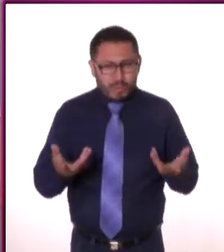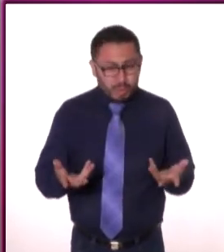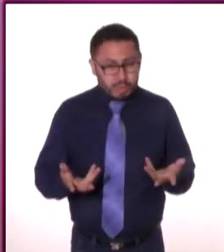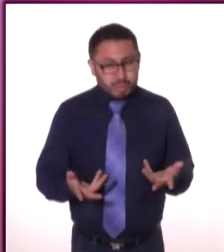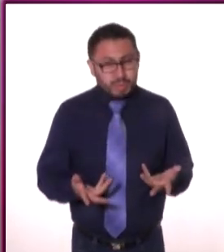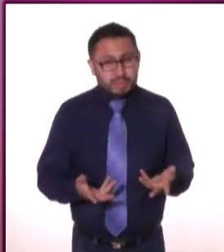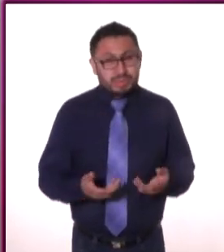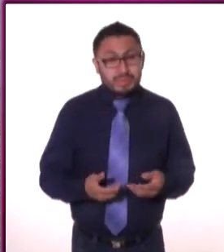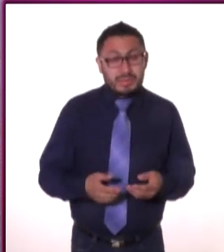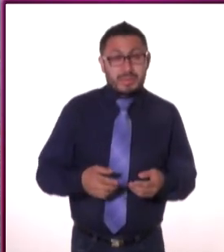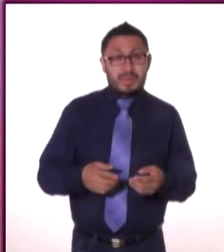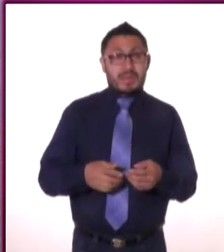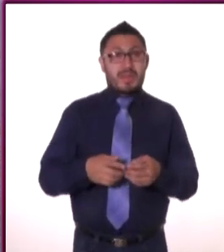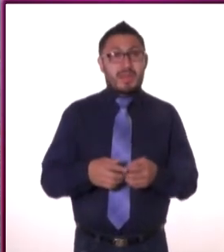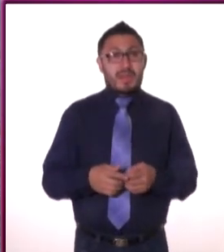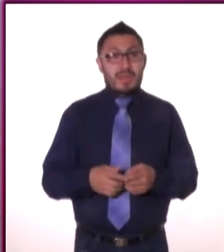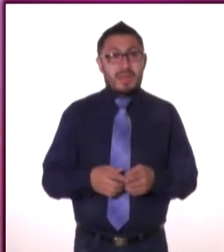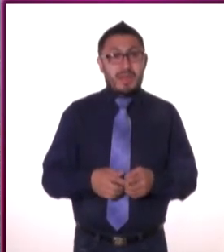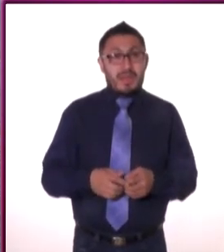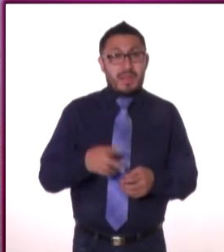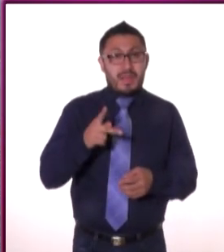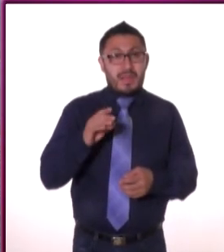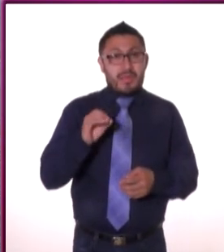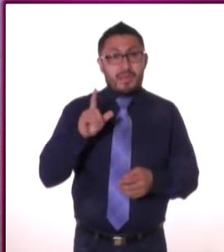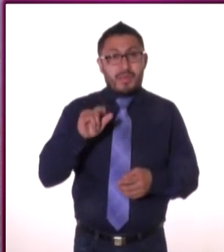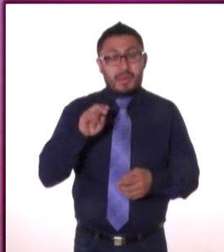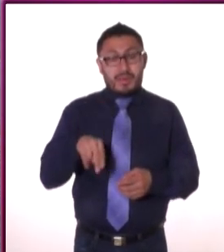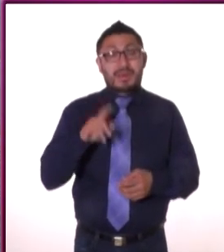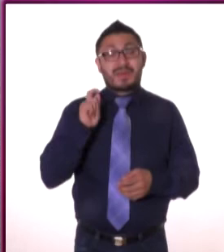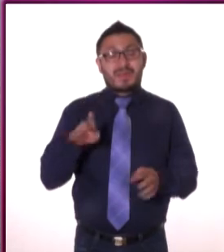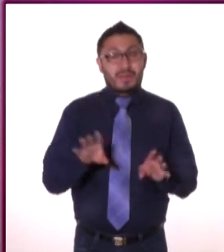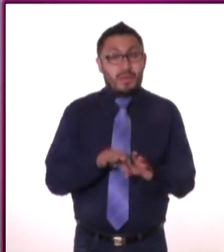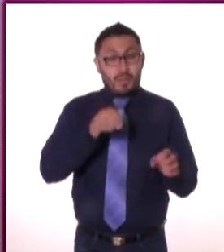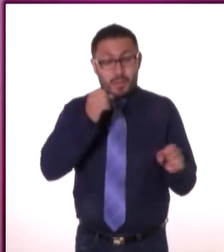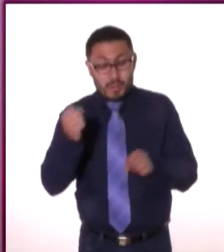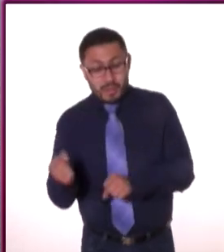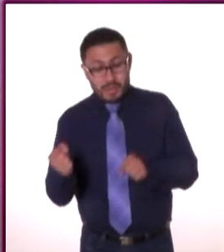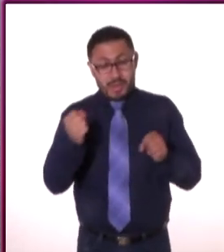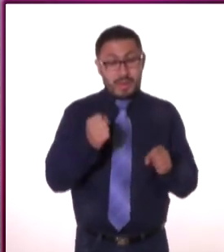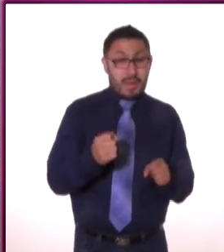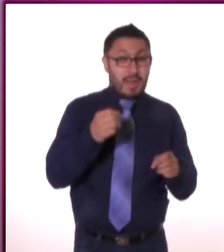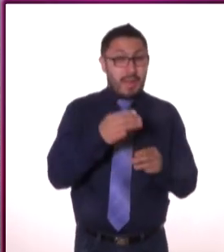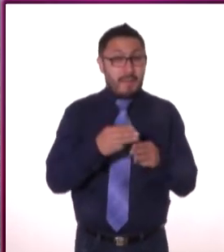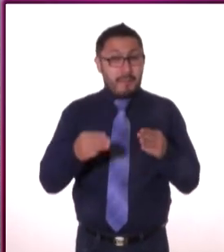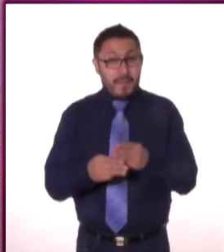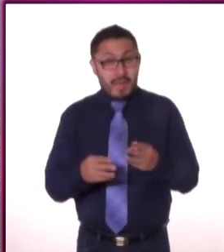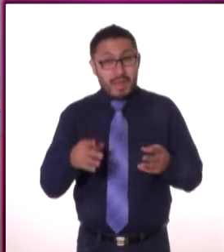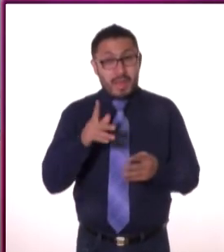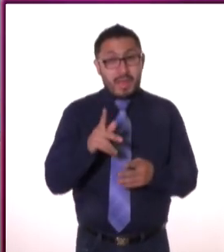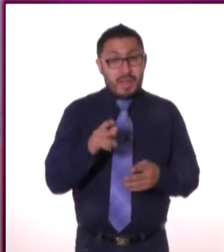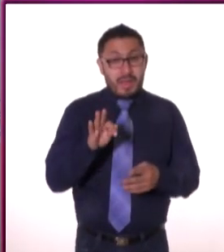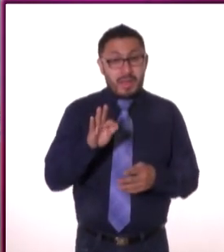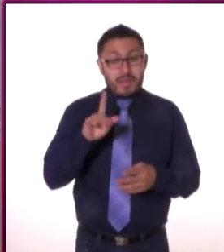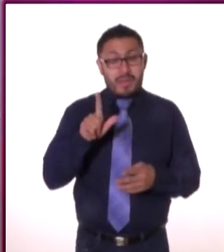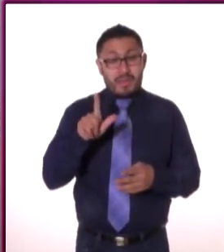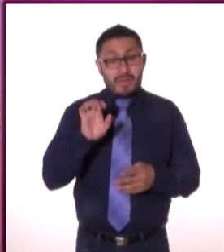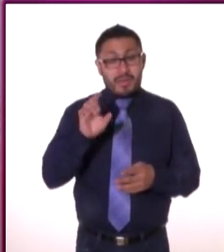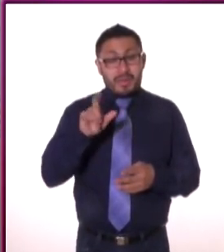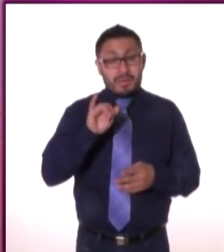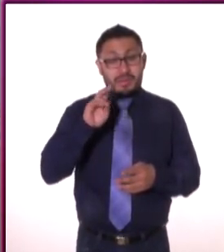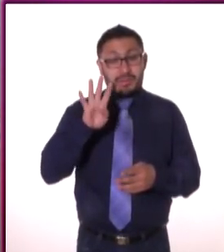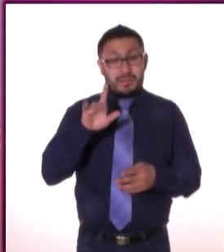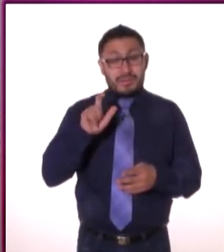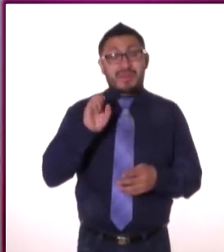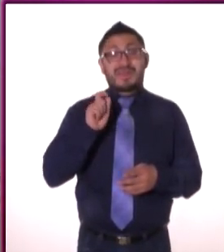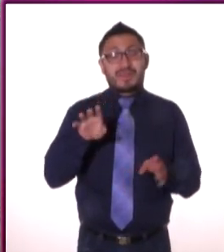amplifica su fuerza? Bueno, el trampolín es una palanca, pero aparte es una palanca hecha de un material flexible. Pensamos, por ejemplo,